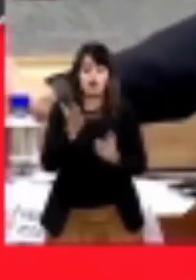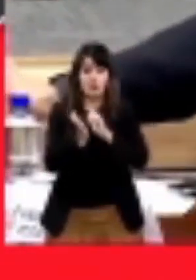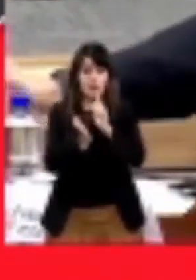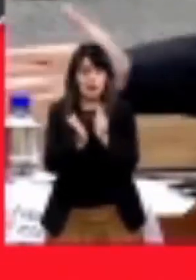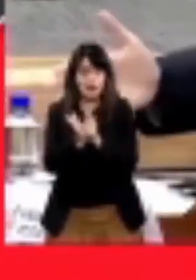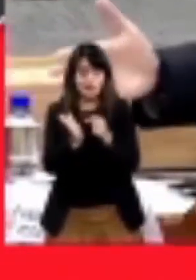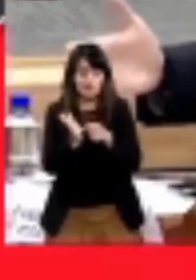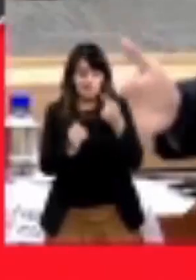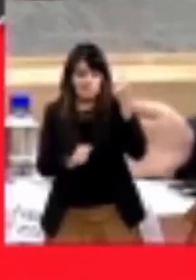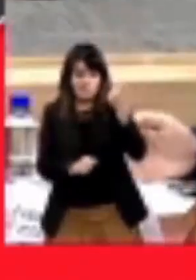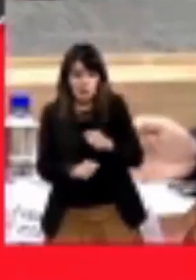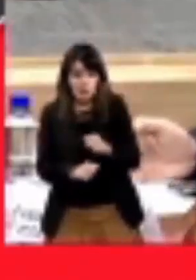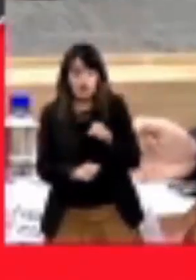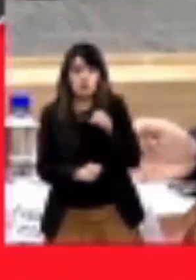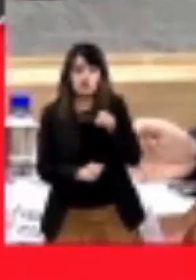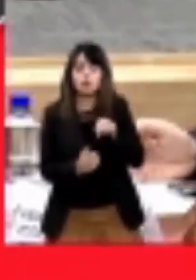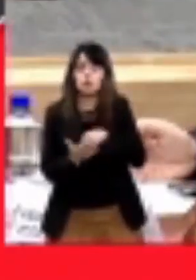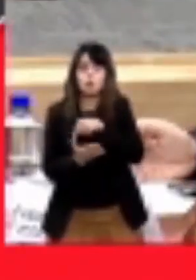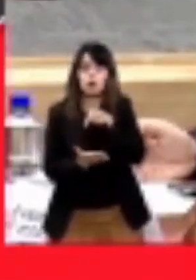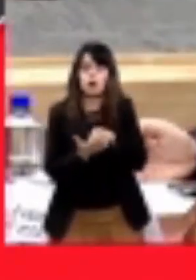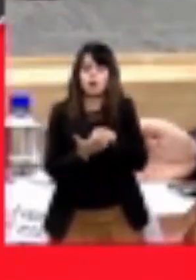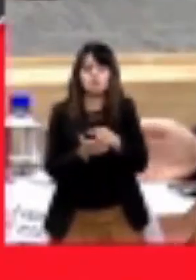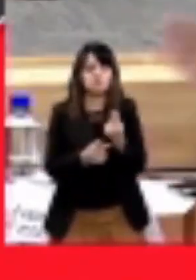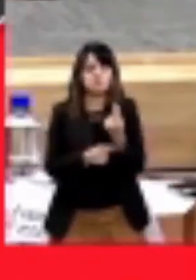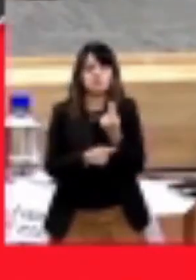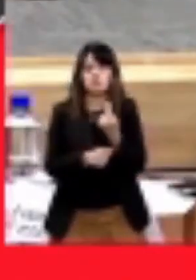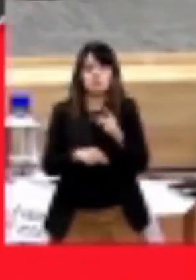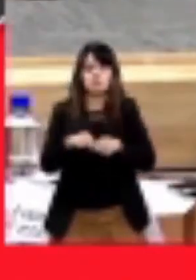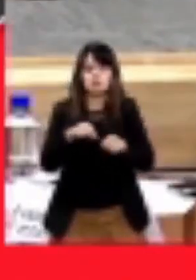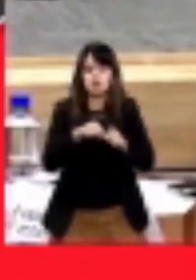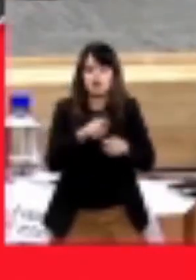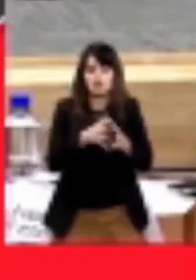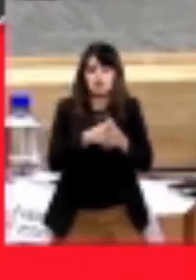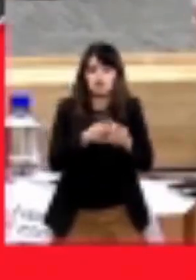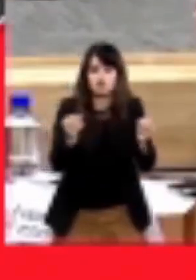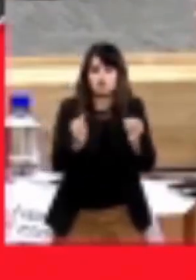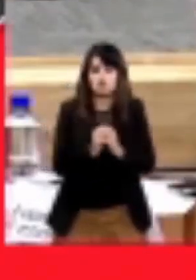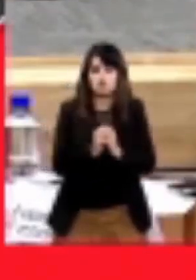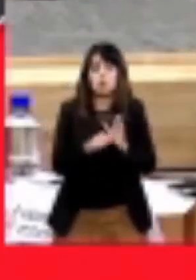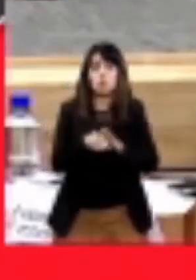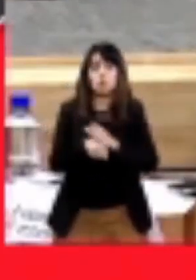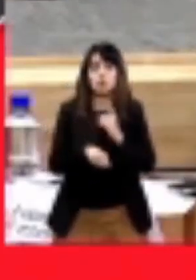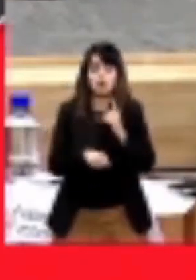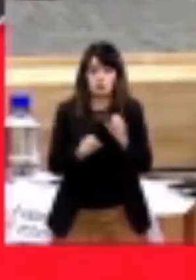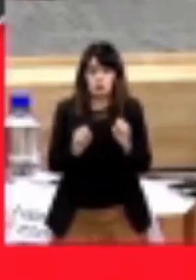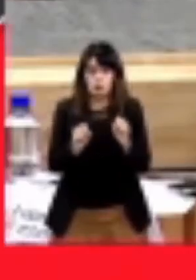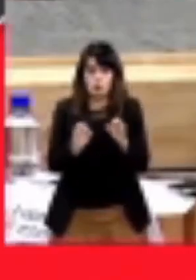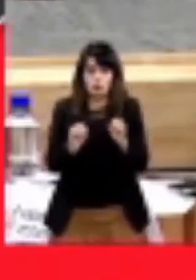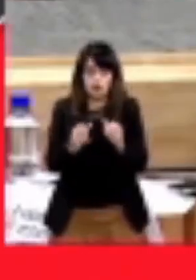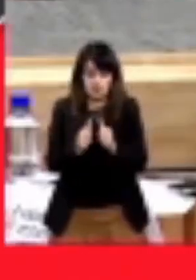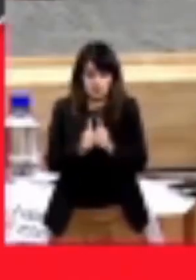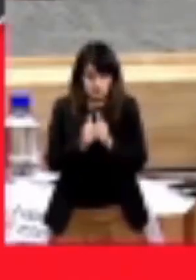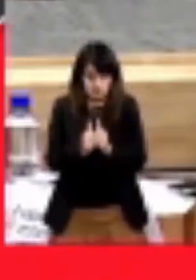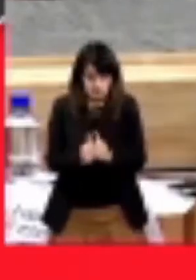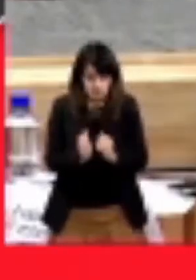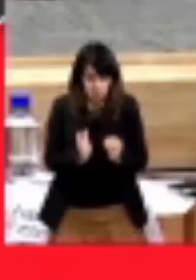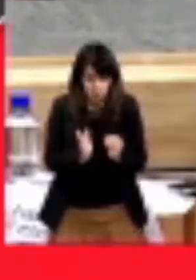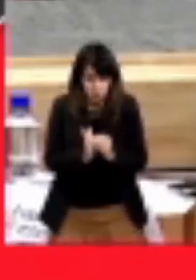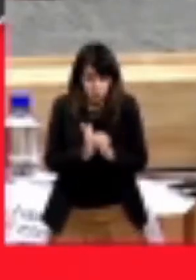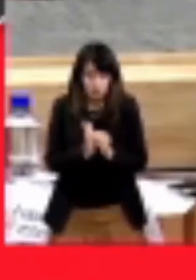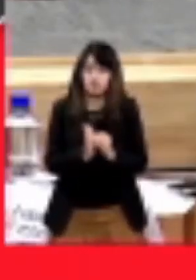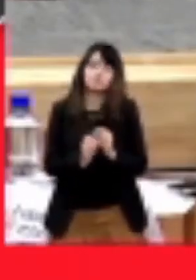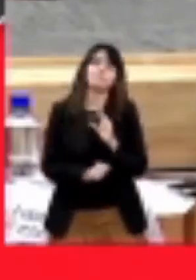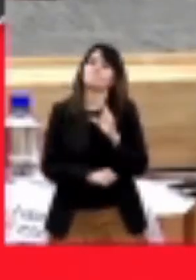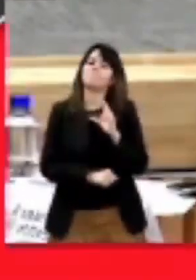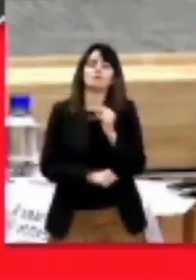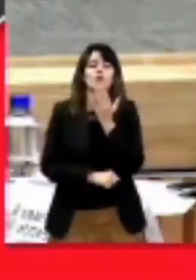todas esas sedes físicas porque ya no habrá oficinas permanentes. ¿Y cómo